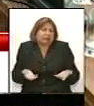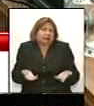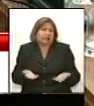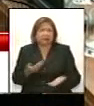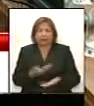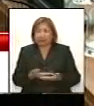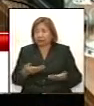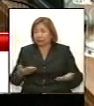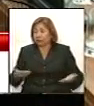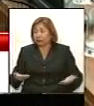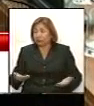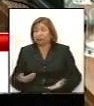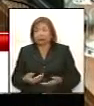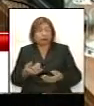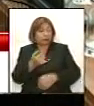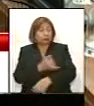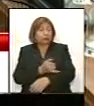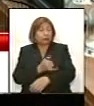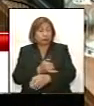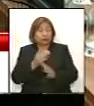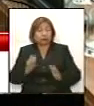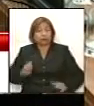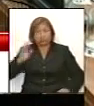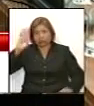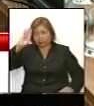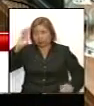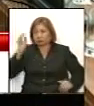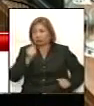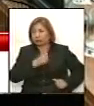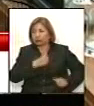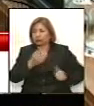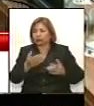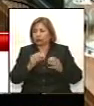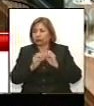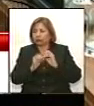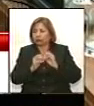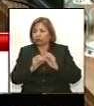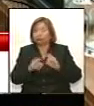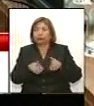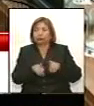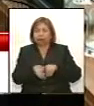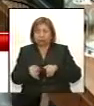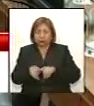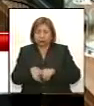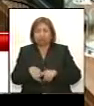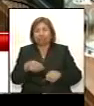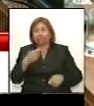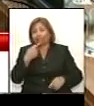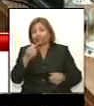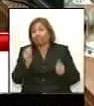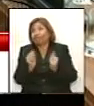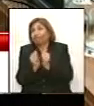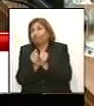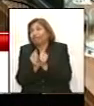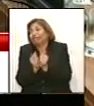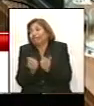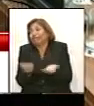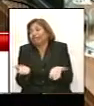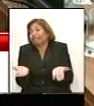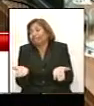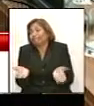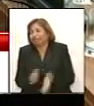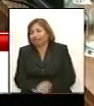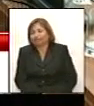cosas que como institución, como policía, quisiéramos resolver, pero también estamos atado de mano,